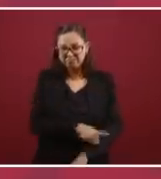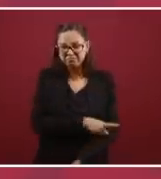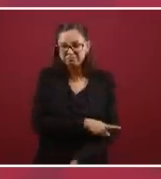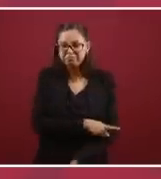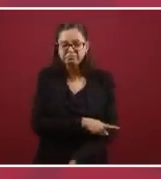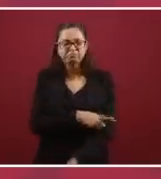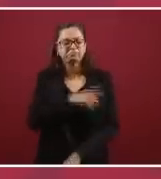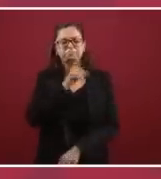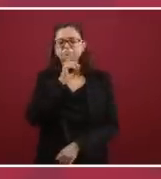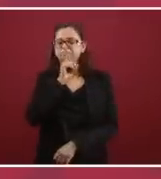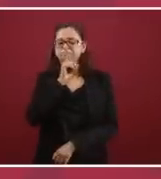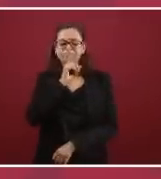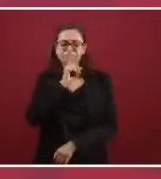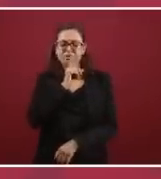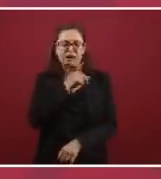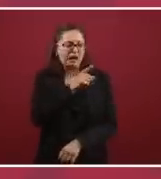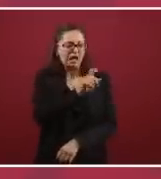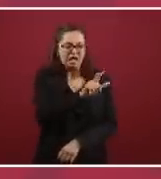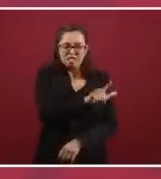de nadie,